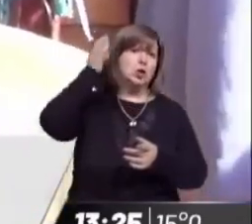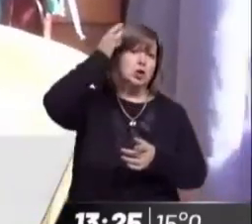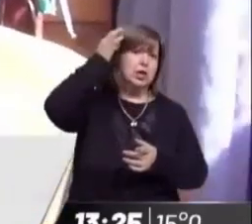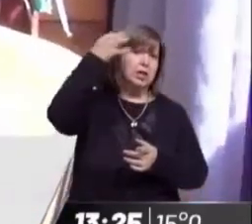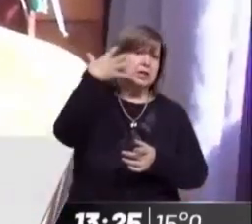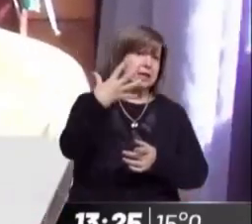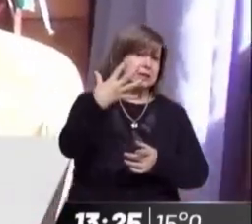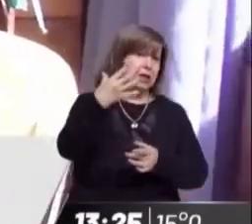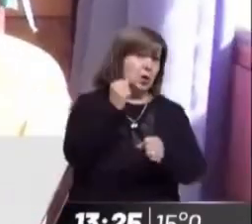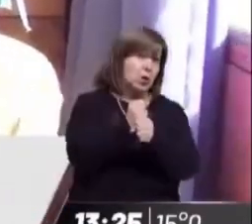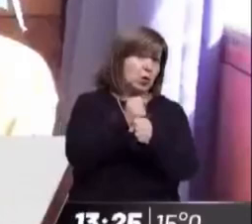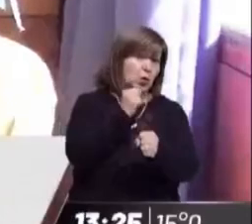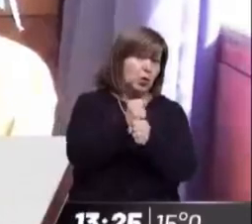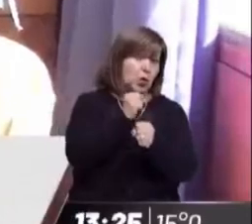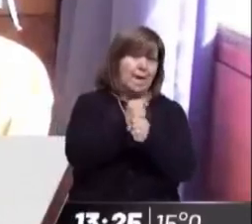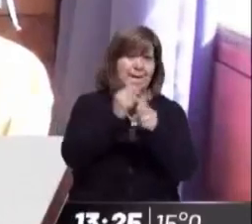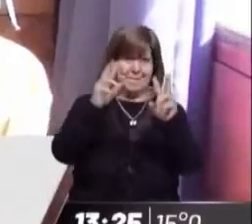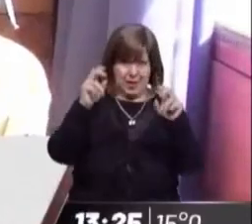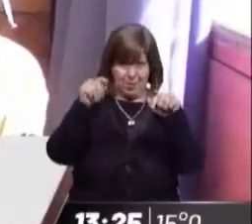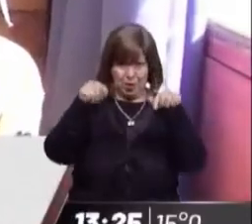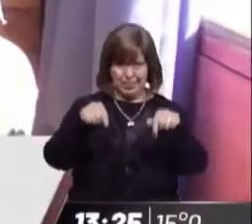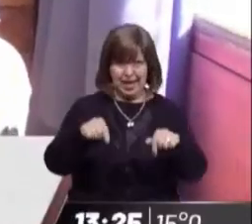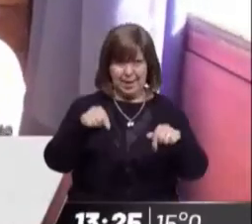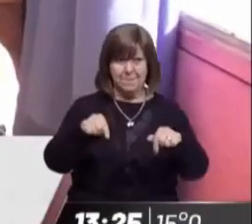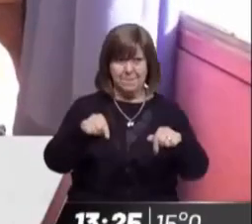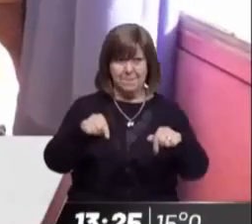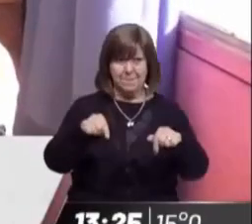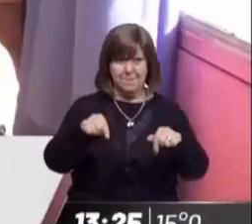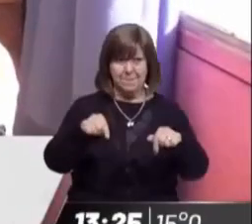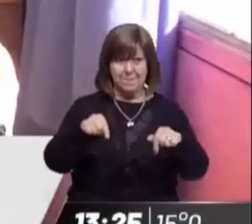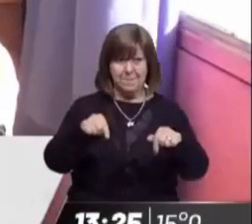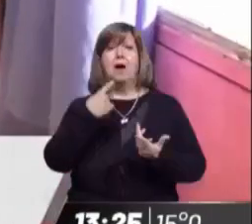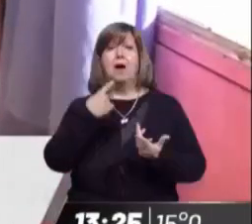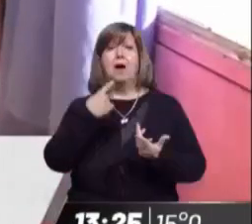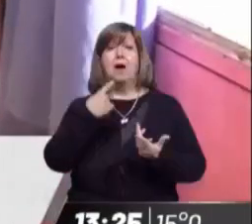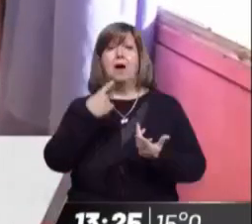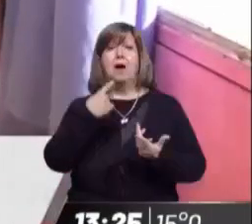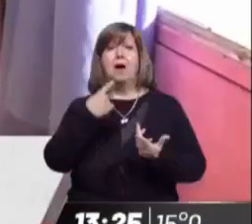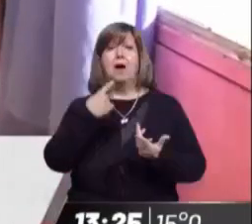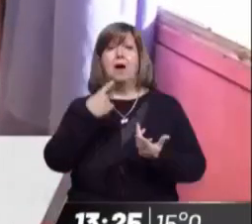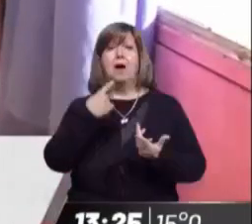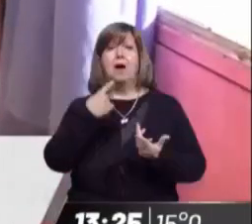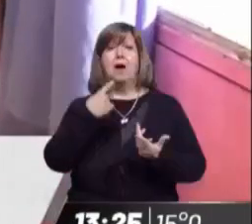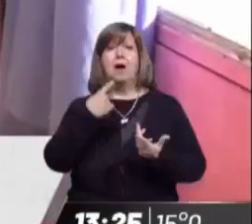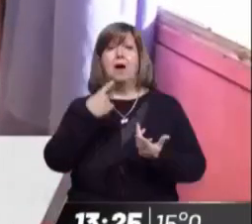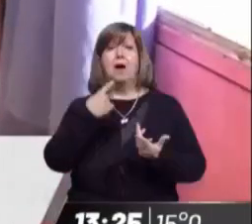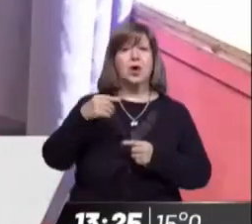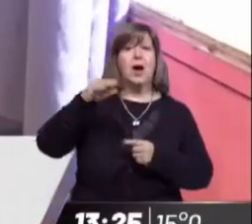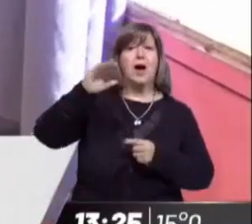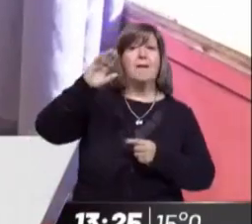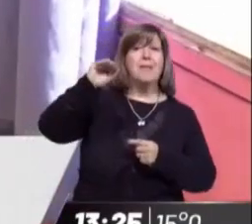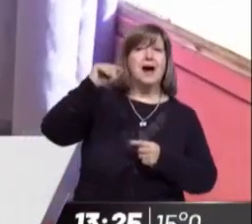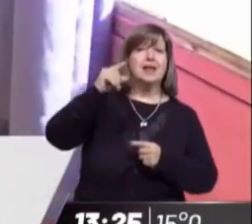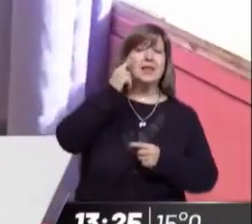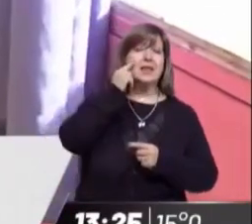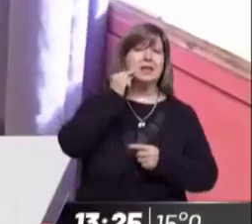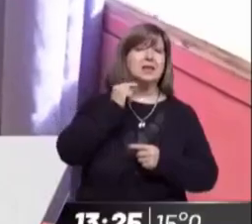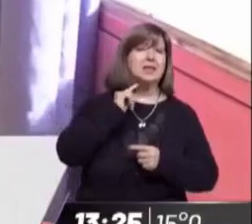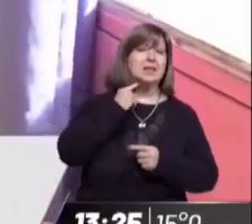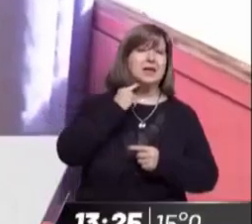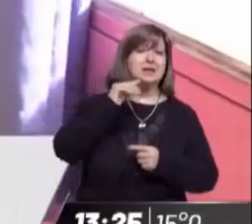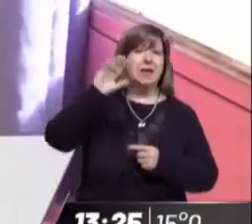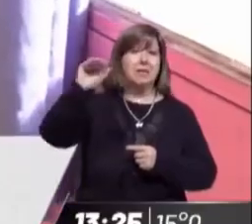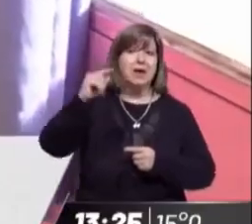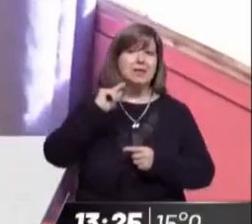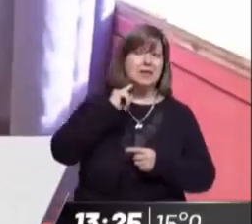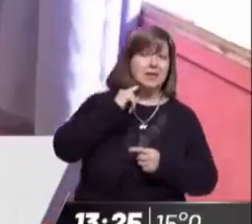Así que a ella le venimos a preguntar lo primero que le vamos a preguntar el martes 13 Es verdad que es de mala suerte Qué tiene de bueno Qué tiene de malo